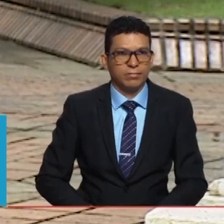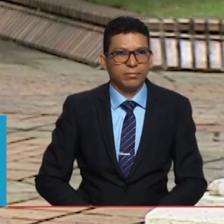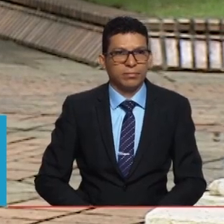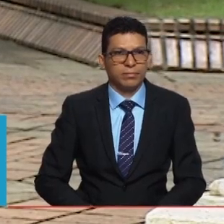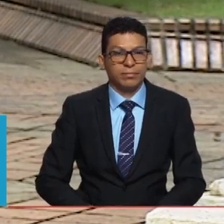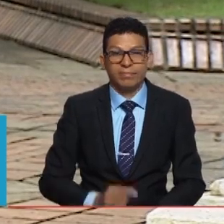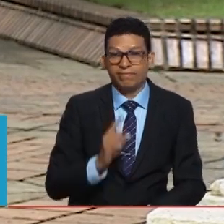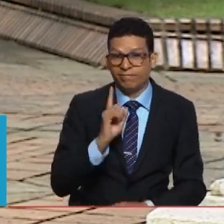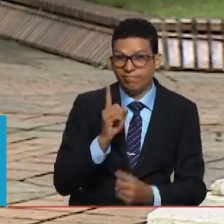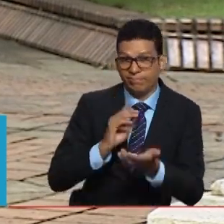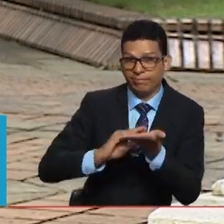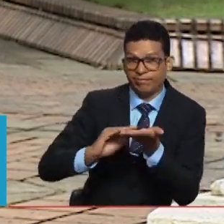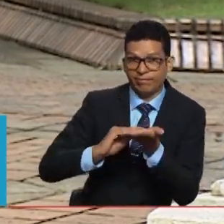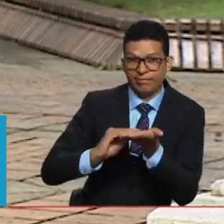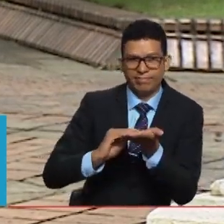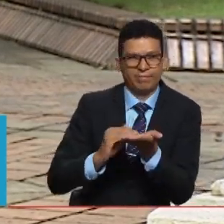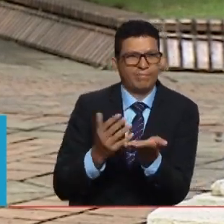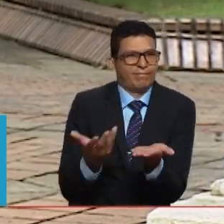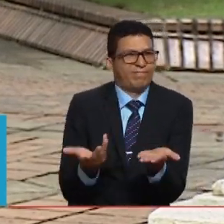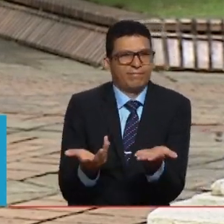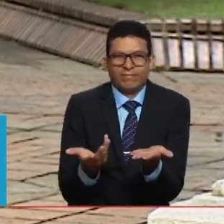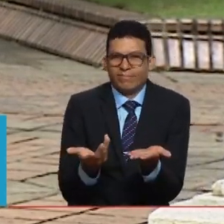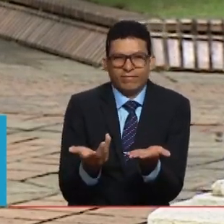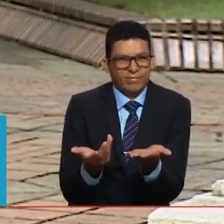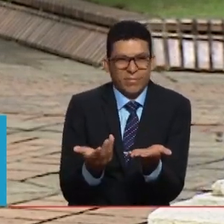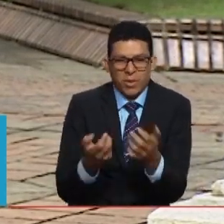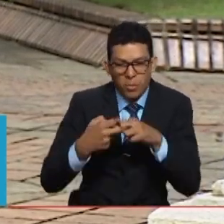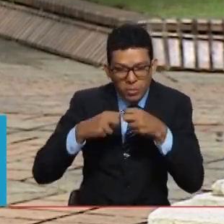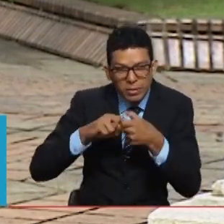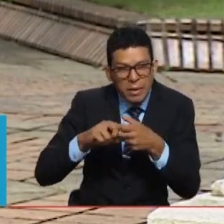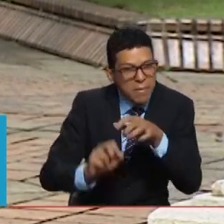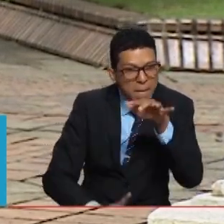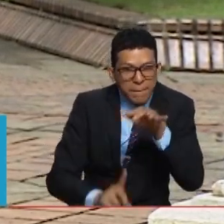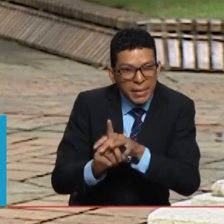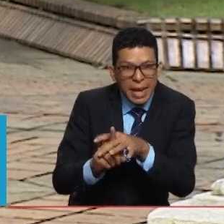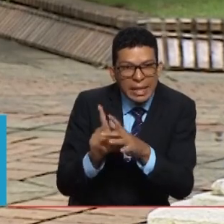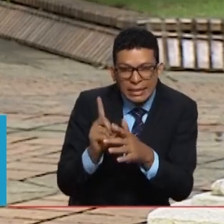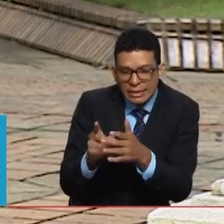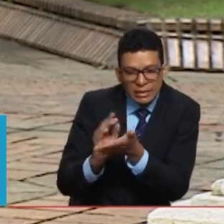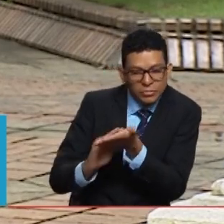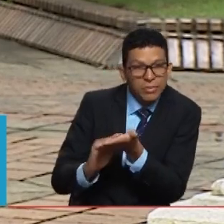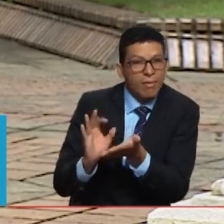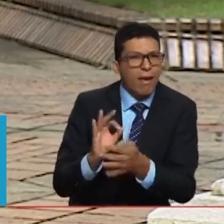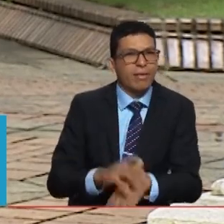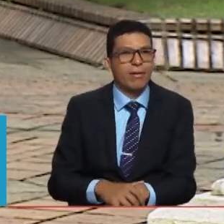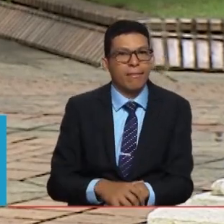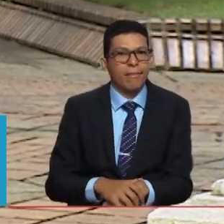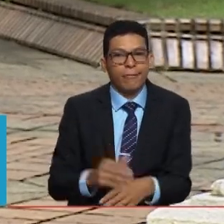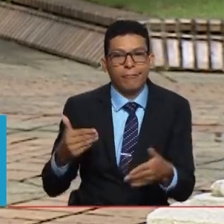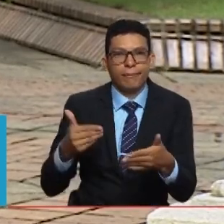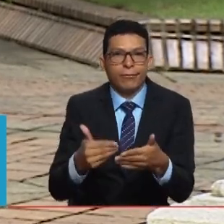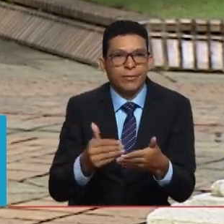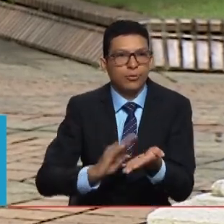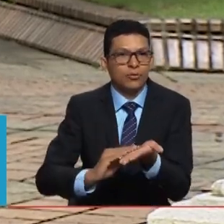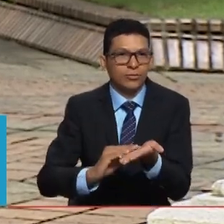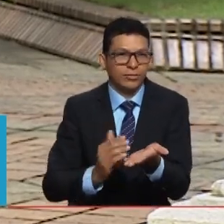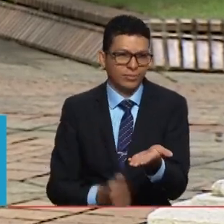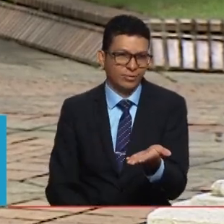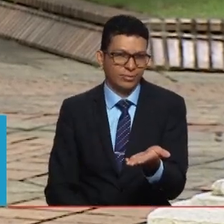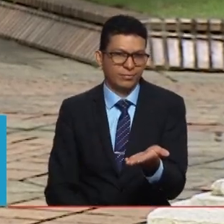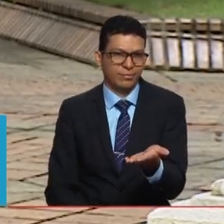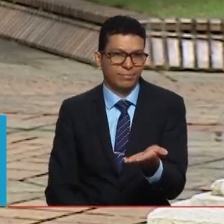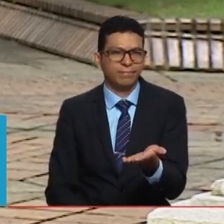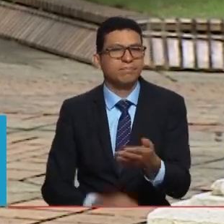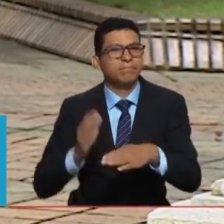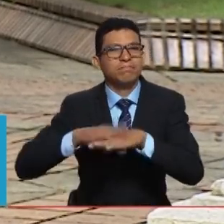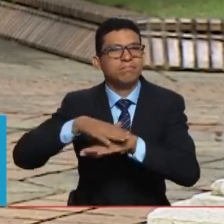Es una solución que no ataca el problema desde la raíz, sino que busca solucionarlo a un corto plazo. ¿Eso qué genera?